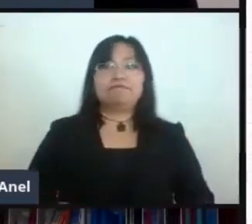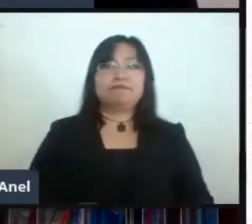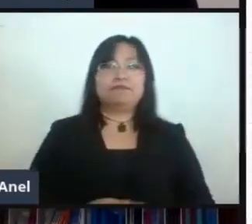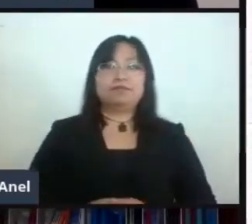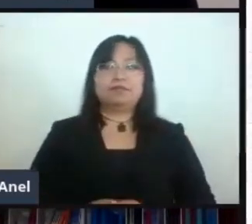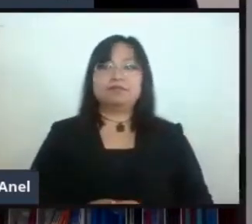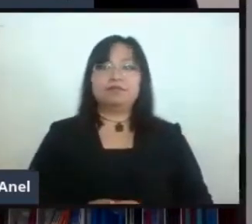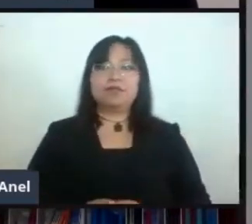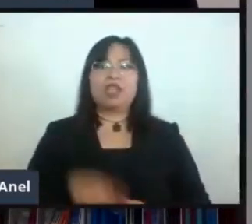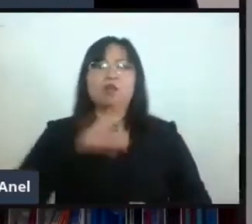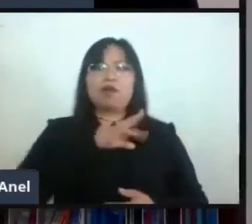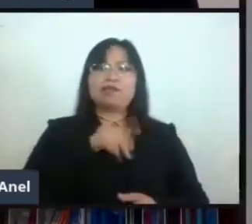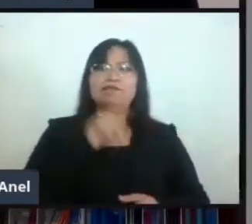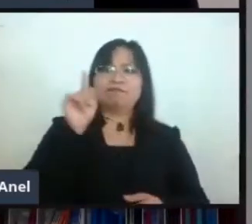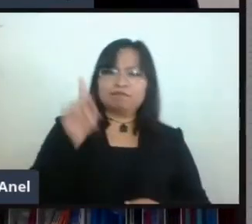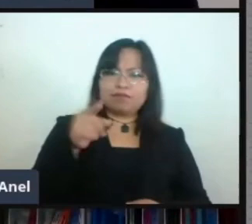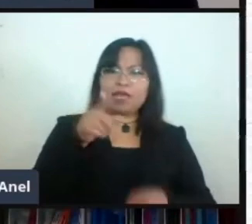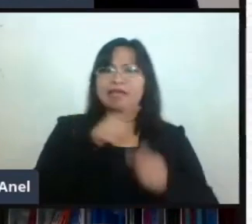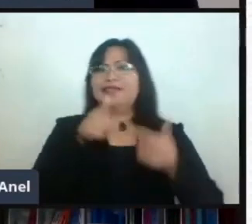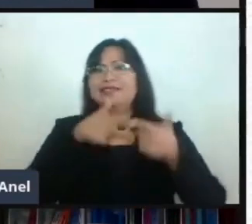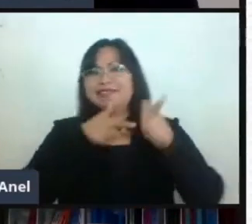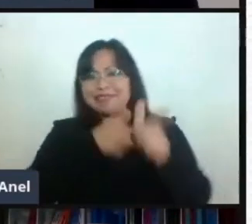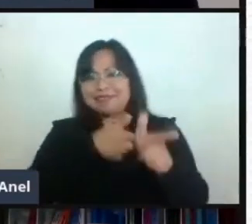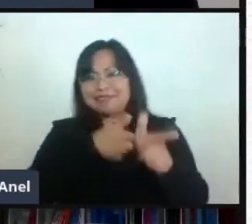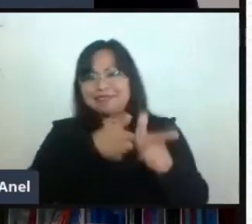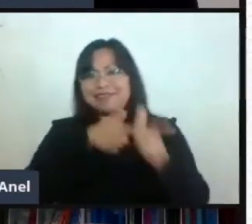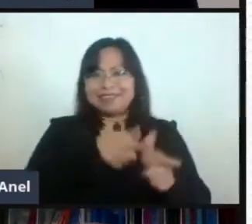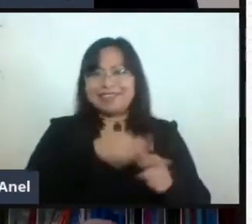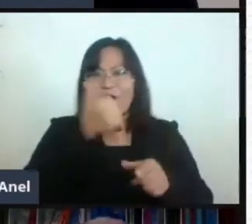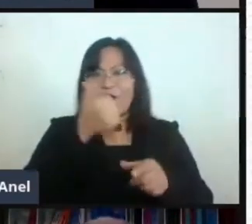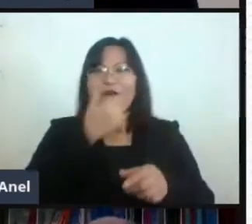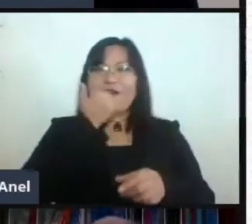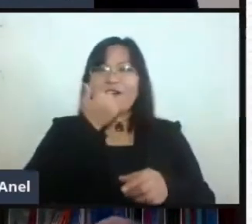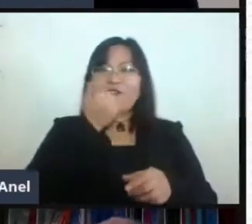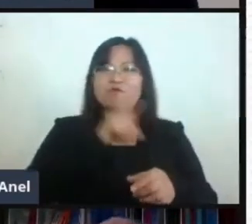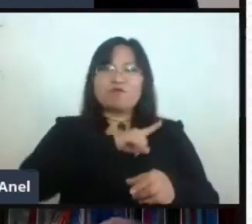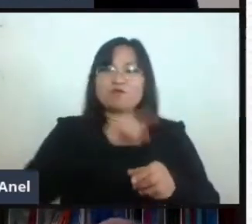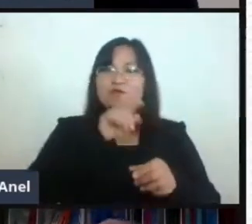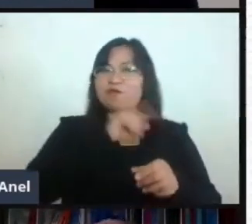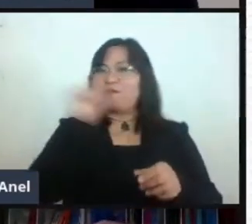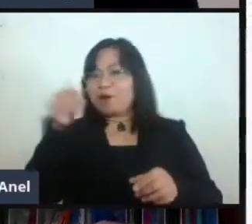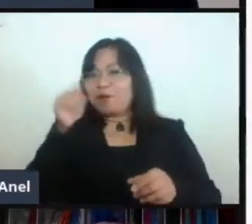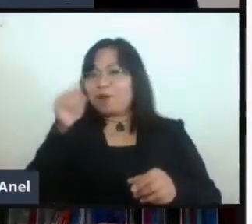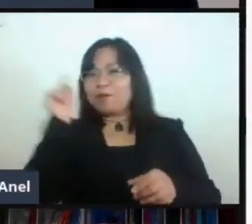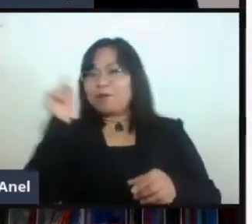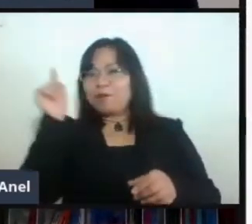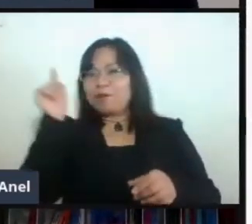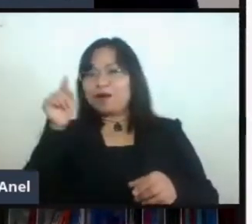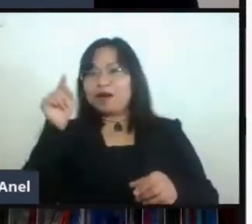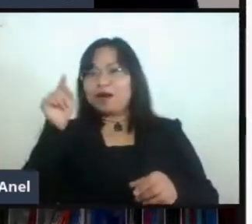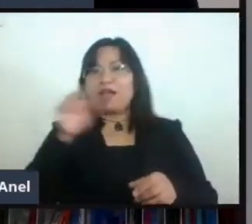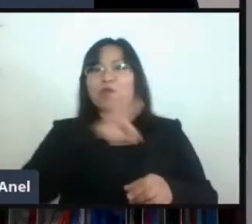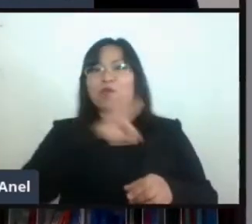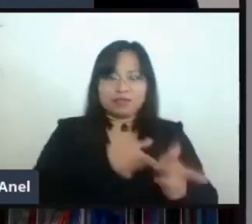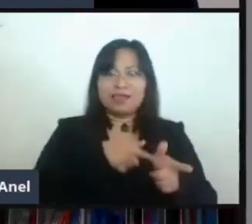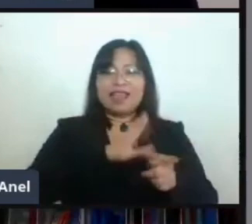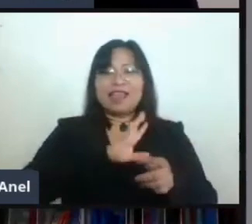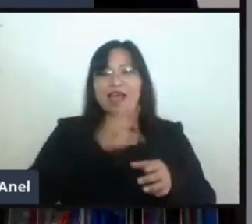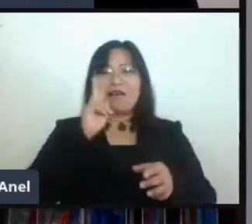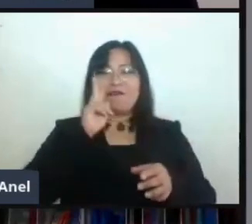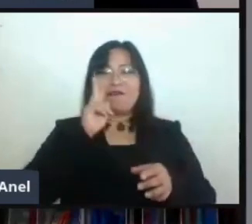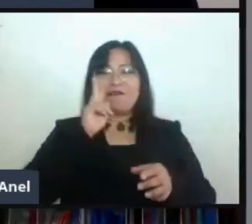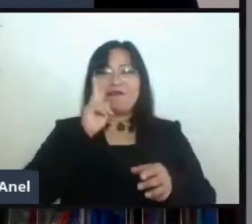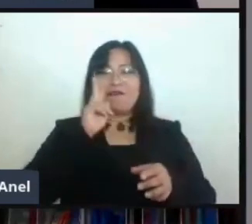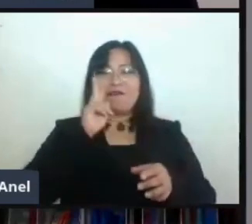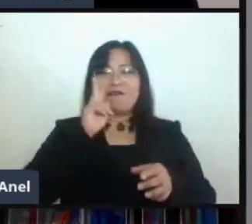esta manera, es más, sí le voy a poner una evaluación, solamente para que vean cómo se refleja esto en las